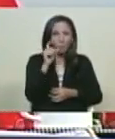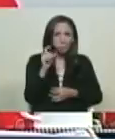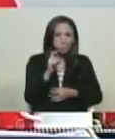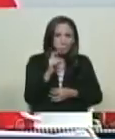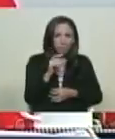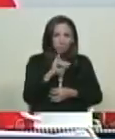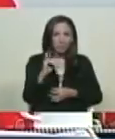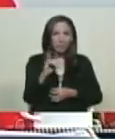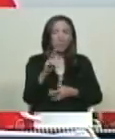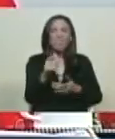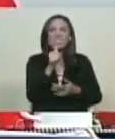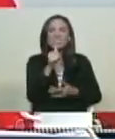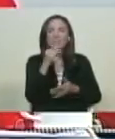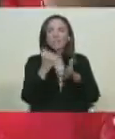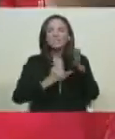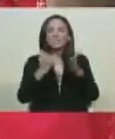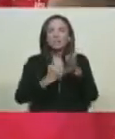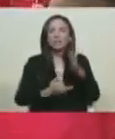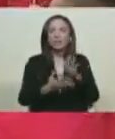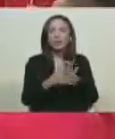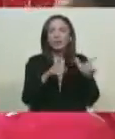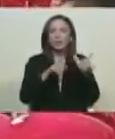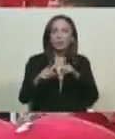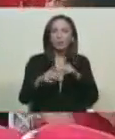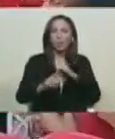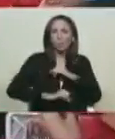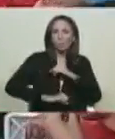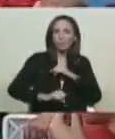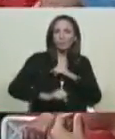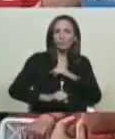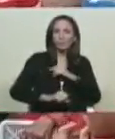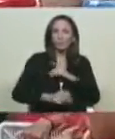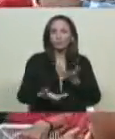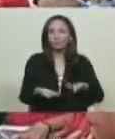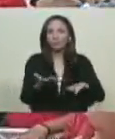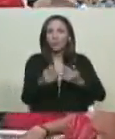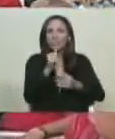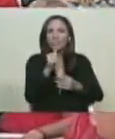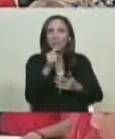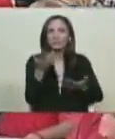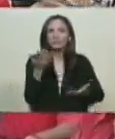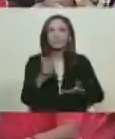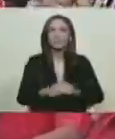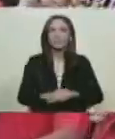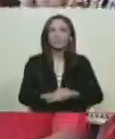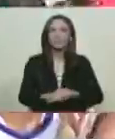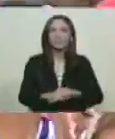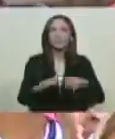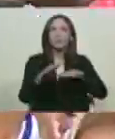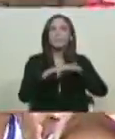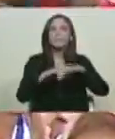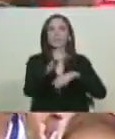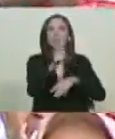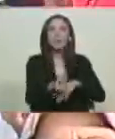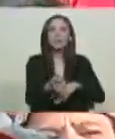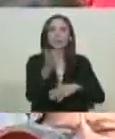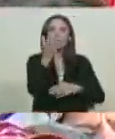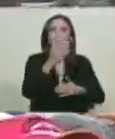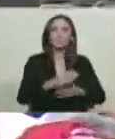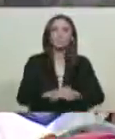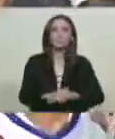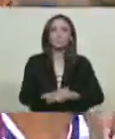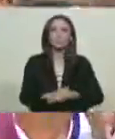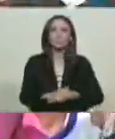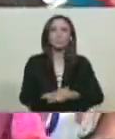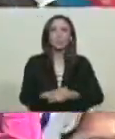¿Ya tú te inscribiste en el sistema de parto humanizado? Mira, por favor, ministro, vaya para allá y léale el